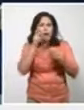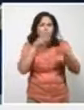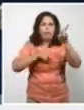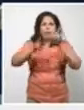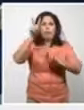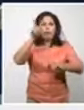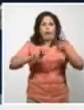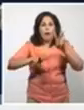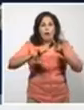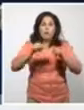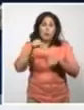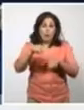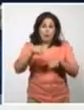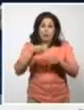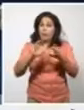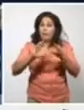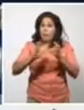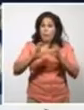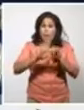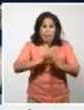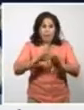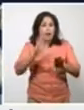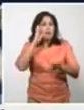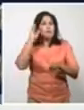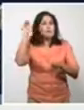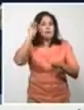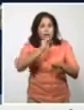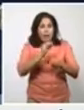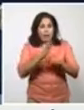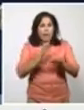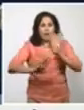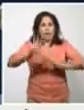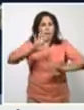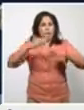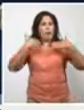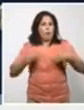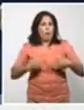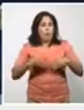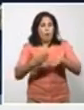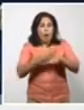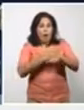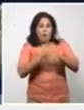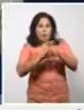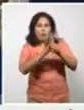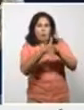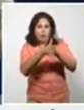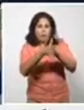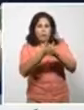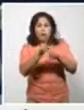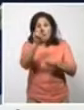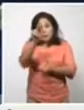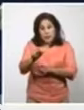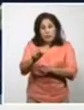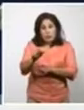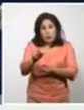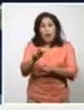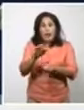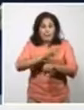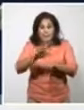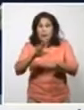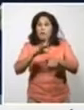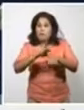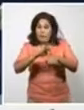ya es para detectar la presencia de anticuerpos a la enfermedad, que eso es lo que nos dice que esa persona ha estado infectada